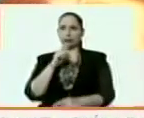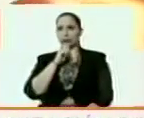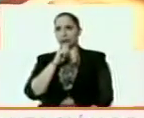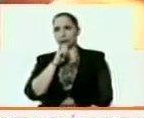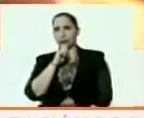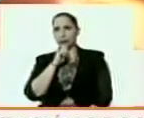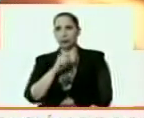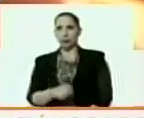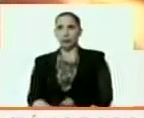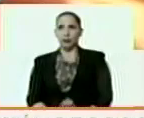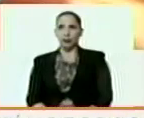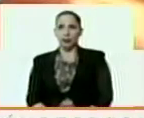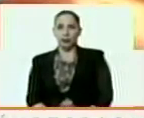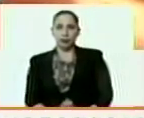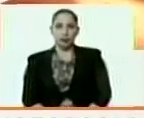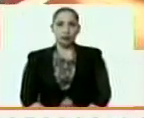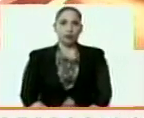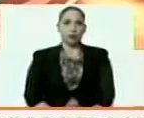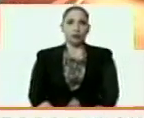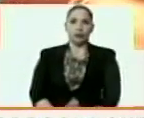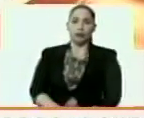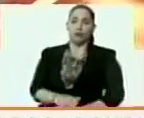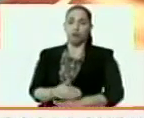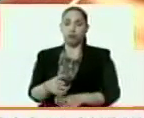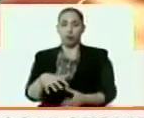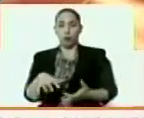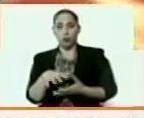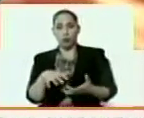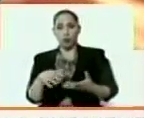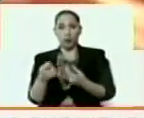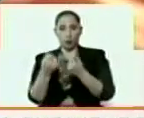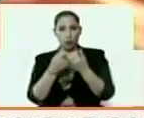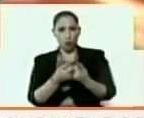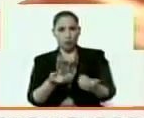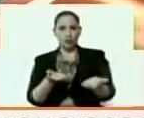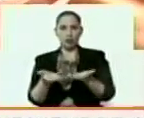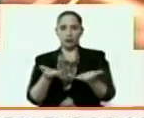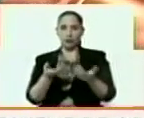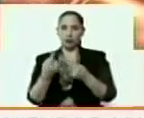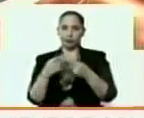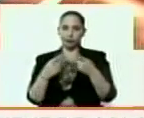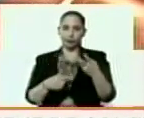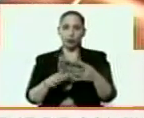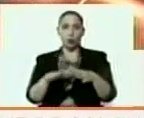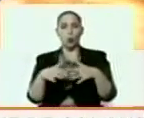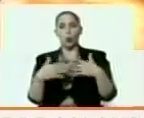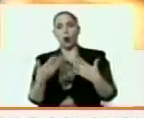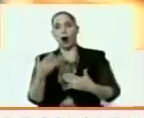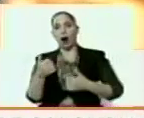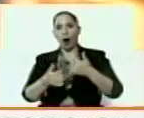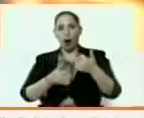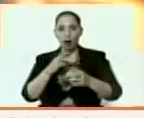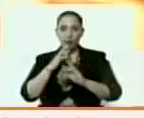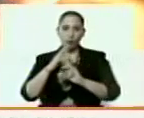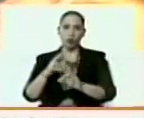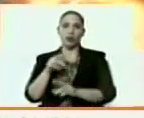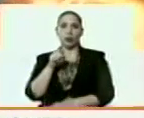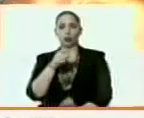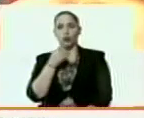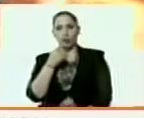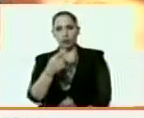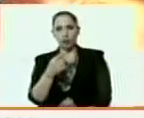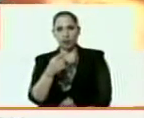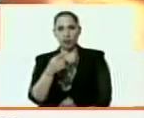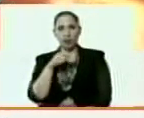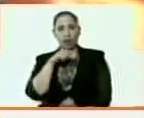mucho, porque, bueno, por la situación económica, por la situación de los servicios, etcétera, etcétera. ¿Qué respuesta o qué le dices tú a